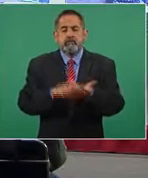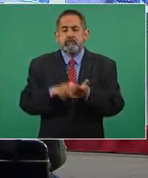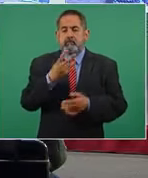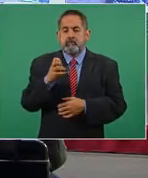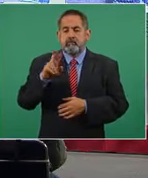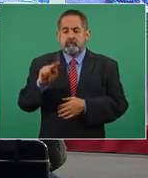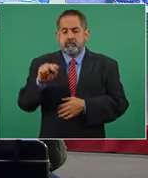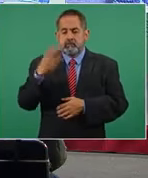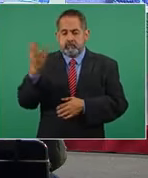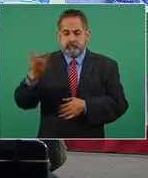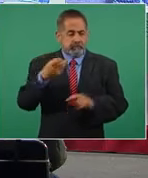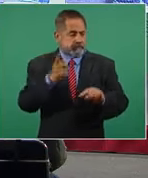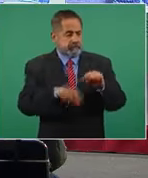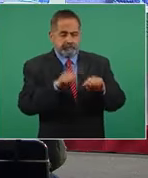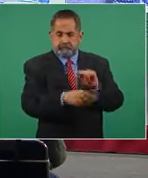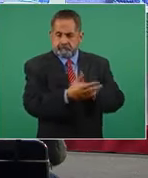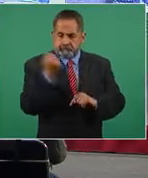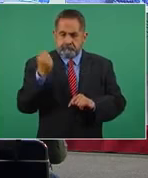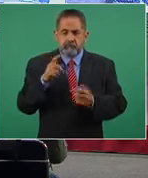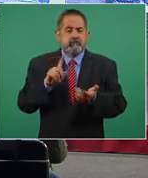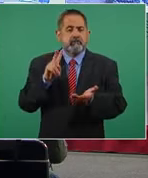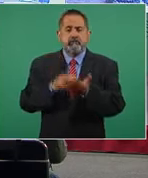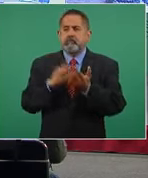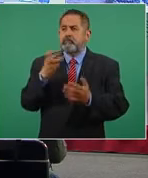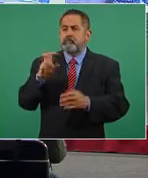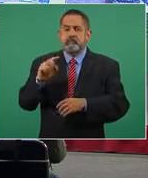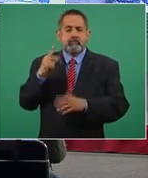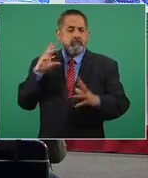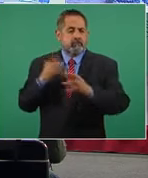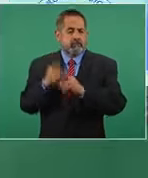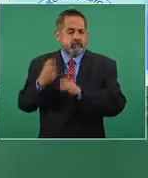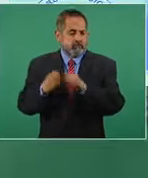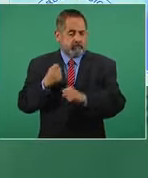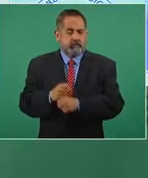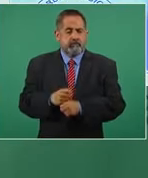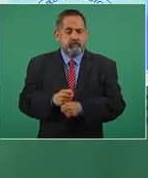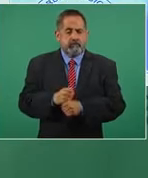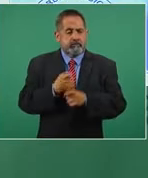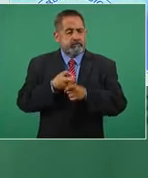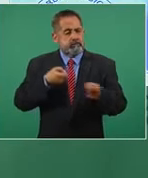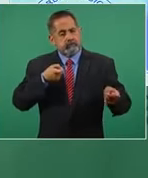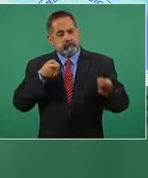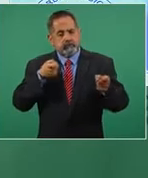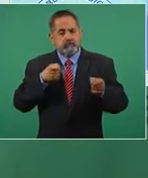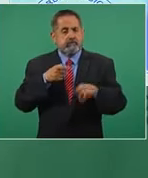483, sumando 2,331 en el año. En fusiles calibre